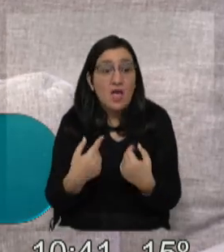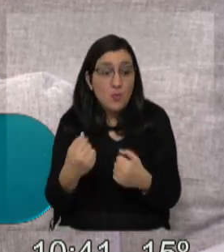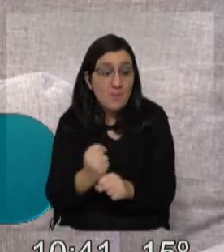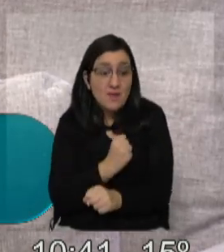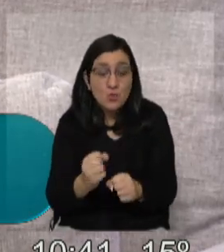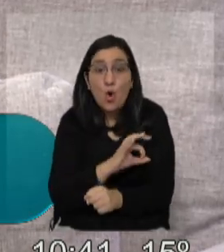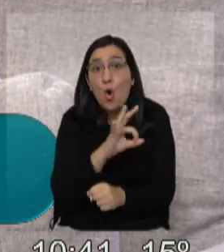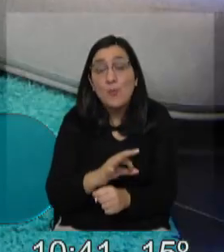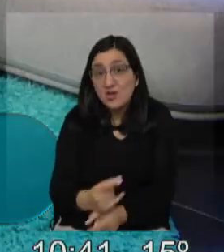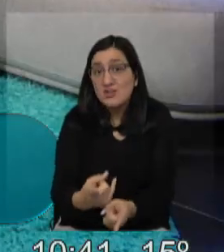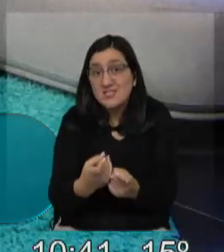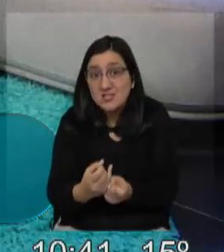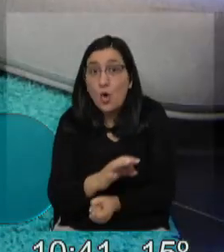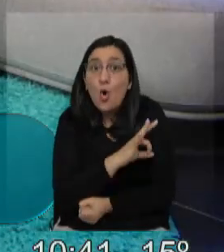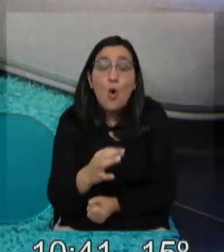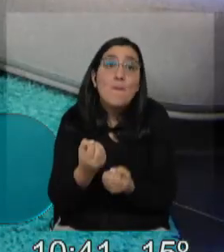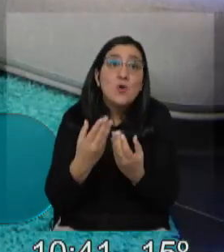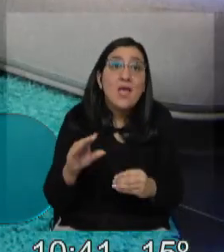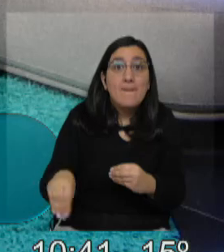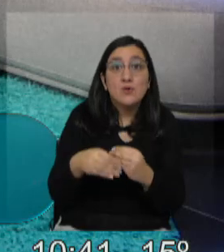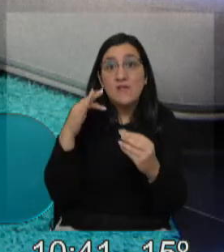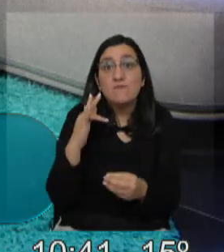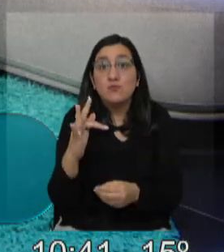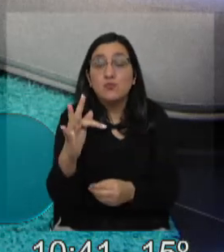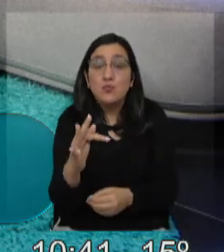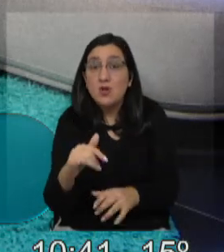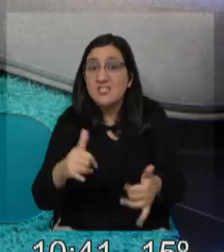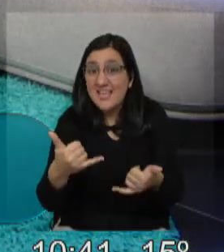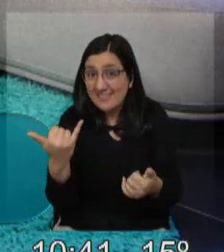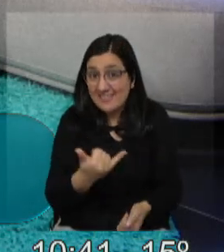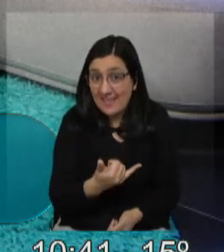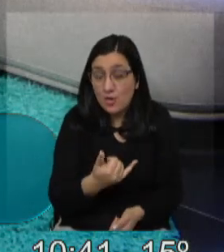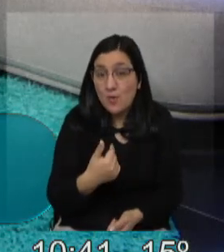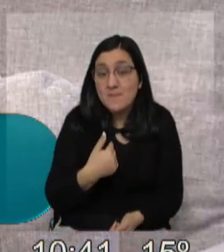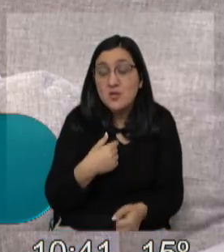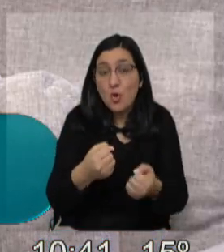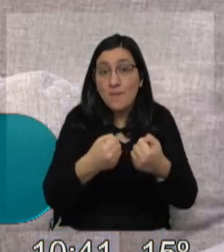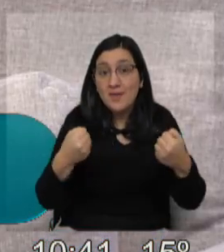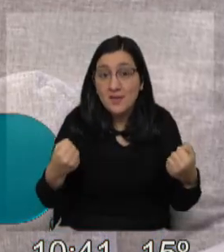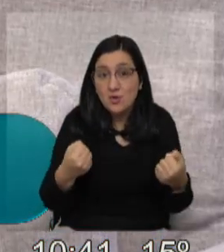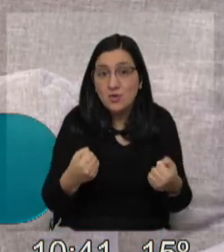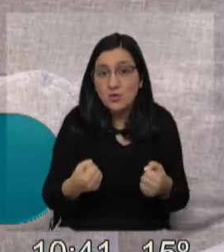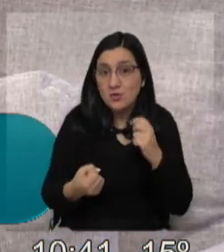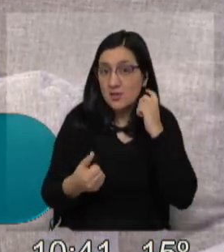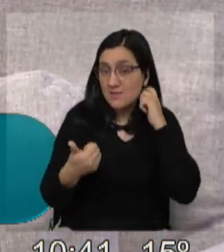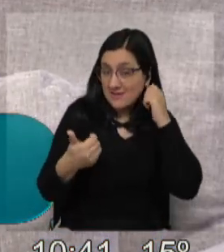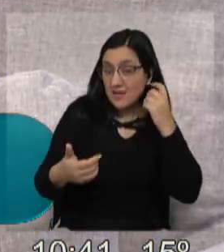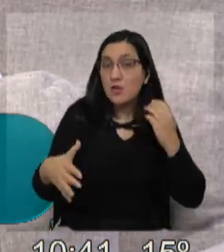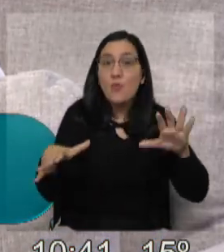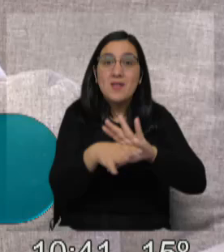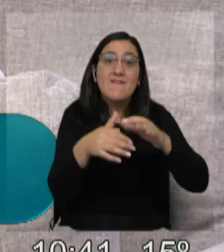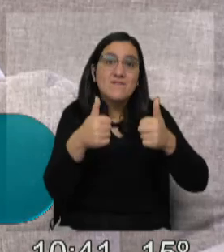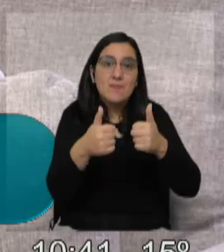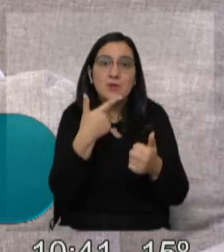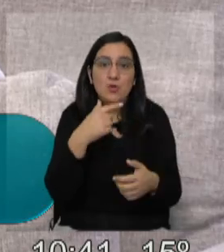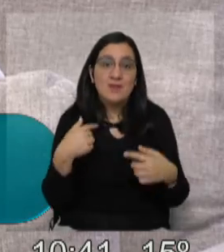realmente lo necesito? ¿Porque va a aportar a futuro a eso que ya tengo en mi armario y va a jugar bien con lo que ya tengo?